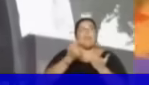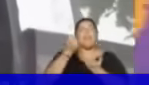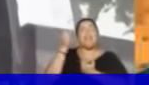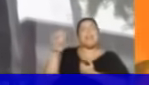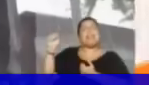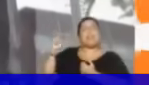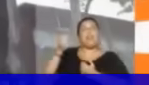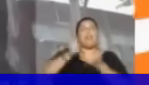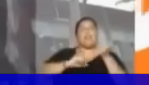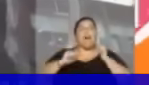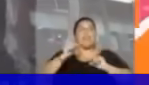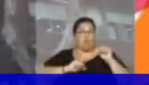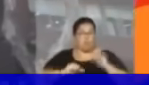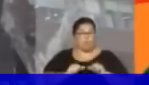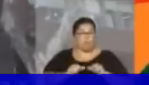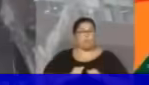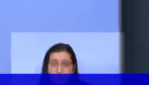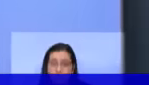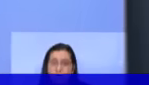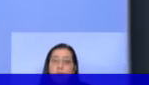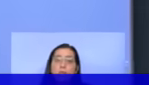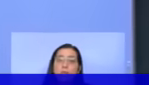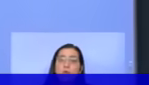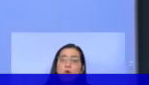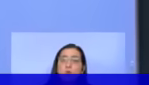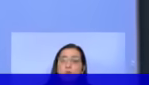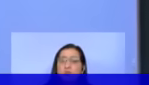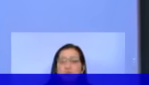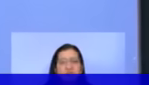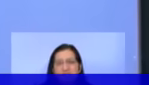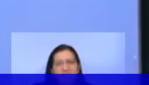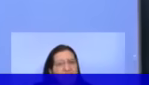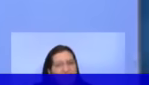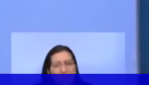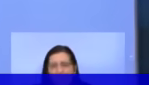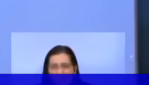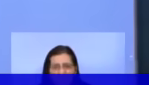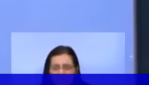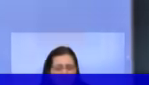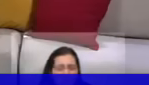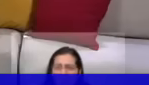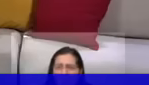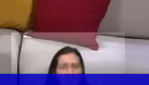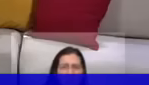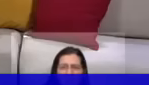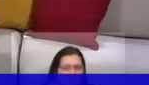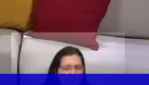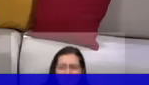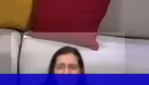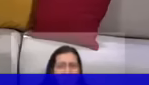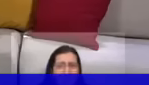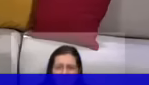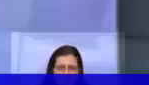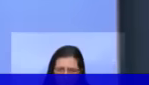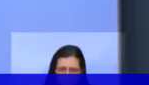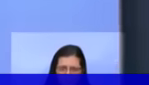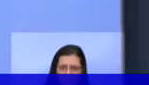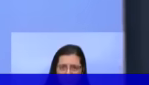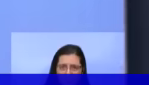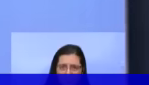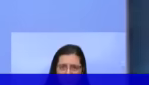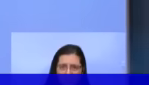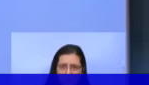que entendía que esto era un delito. Muchos estúpidos, y no encuentro la palabra para describirlos,